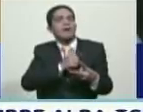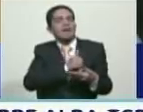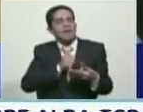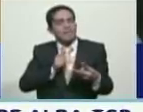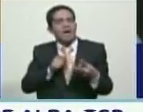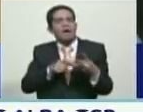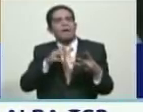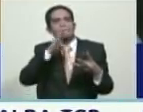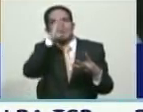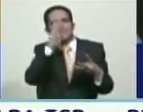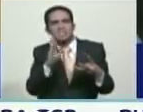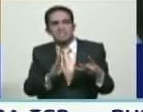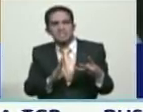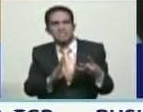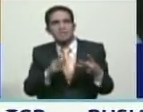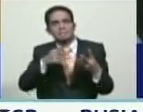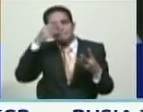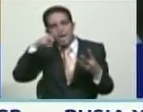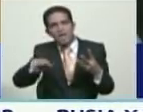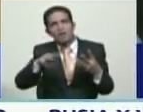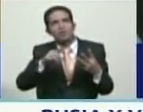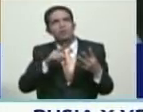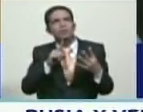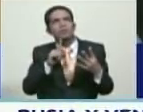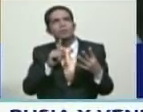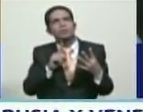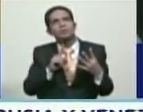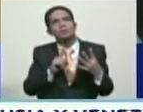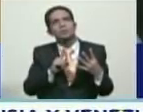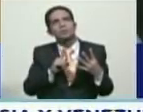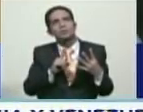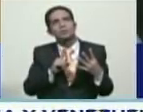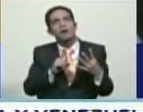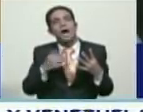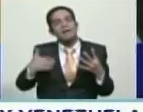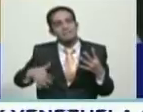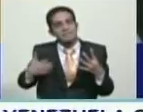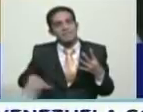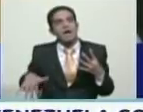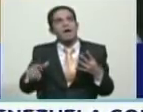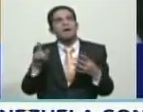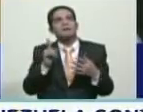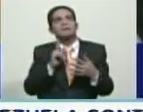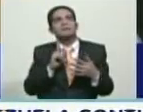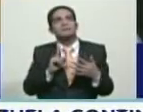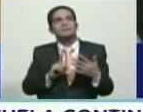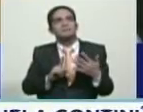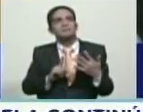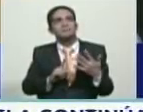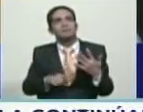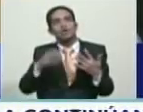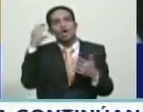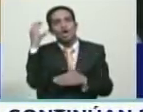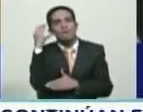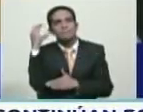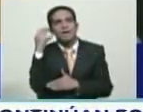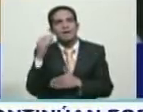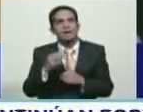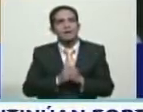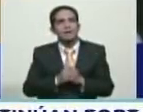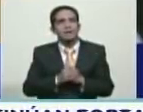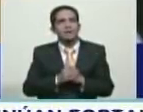Brasil, México, México, Argentina, Argentina, Colombia,